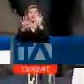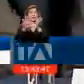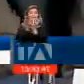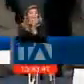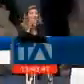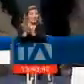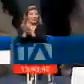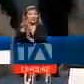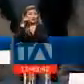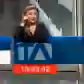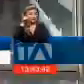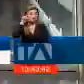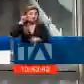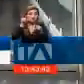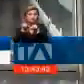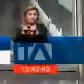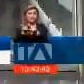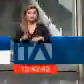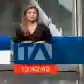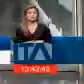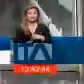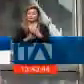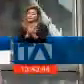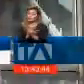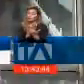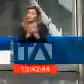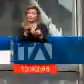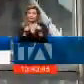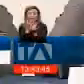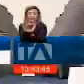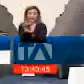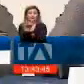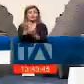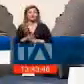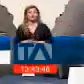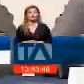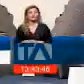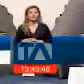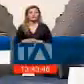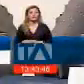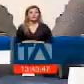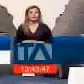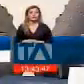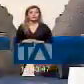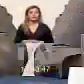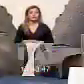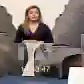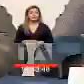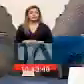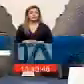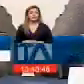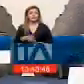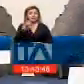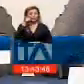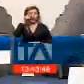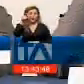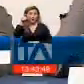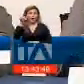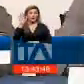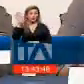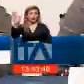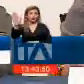años. Sobre esto la Fiscalía está de acuerdo, pero además propuso algunos filtros. Si es que el desempeño de la función de fiscal general